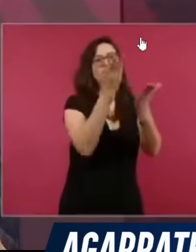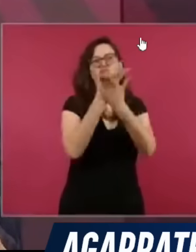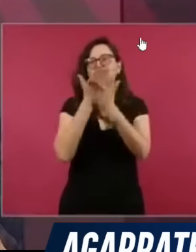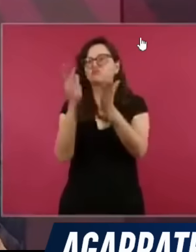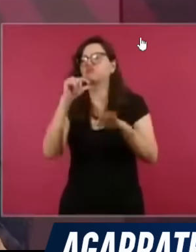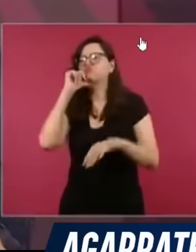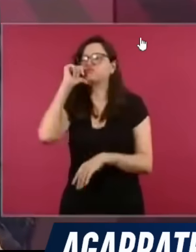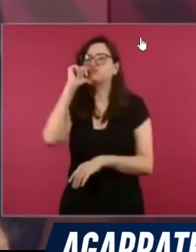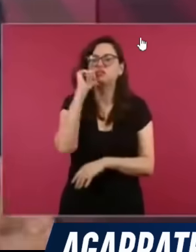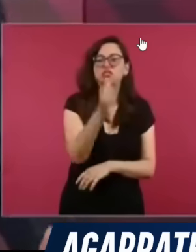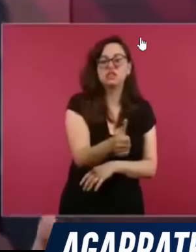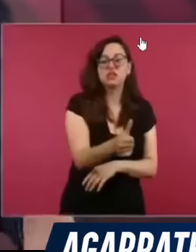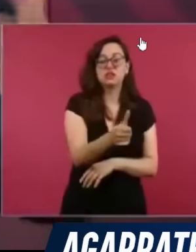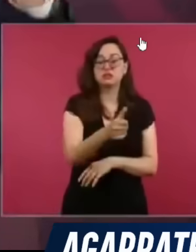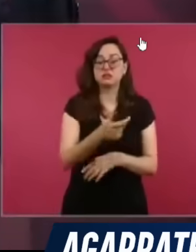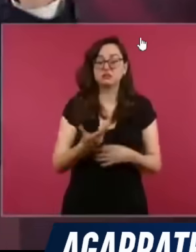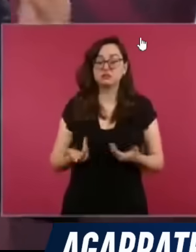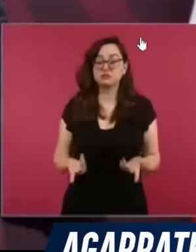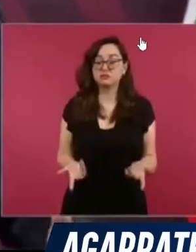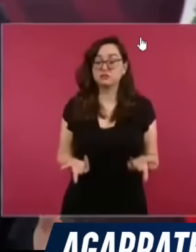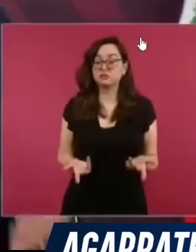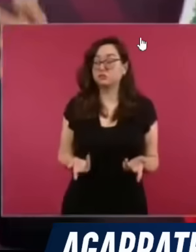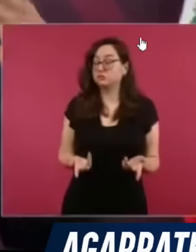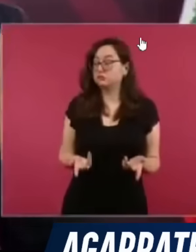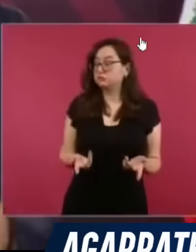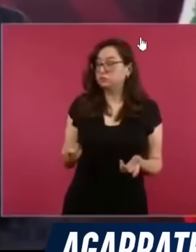básica del doble